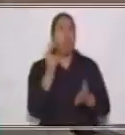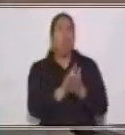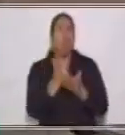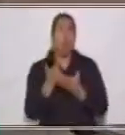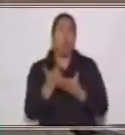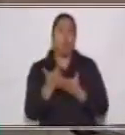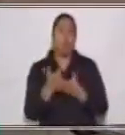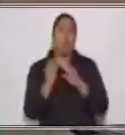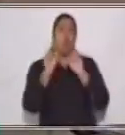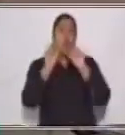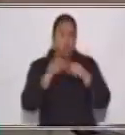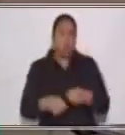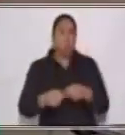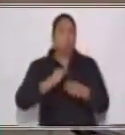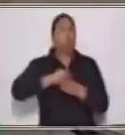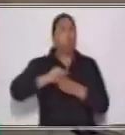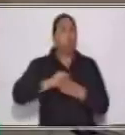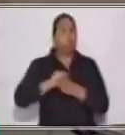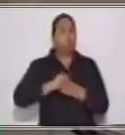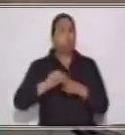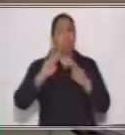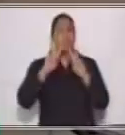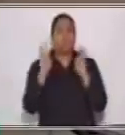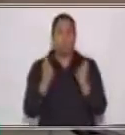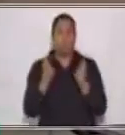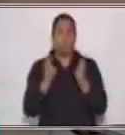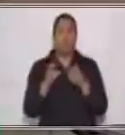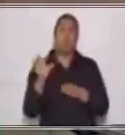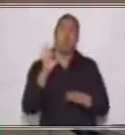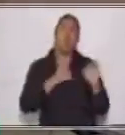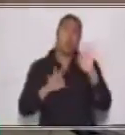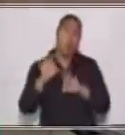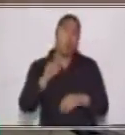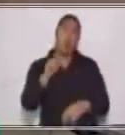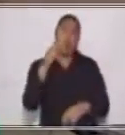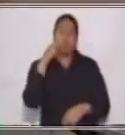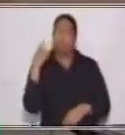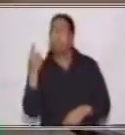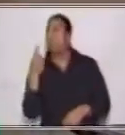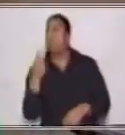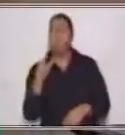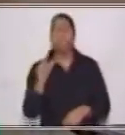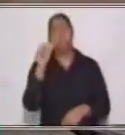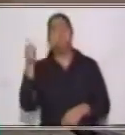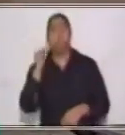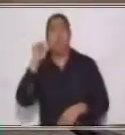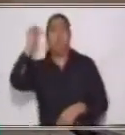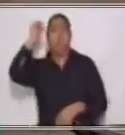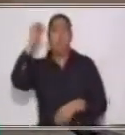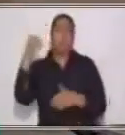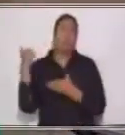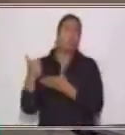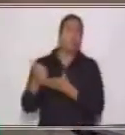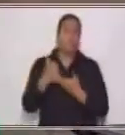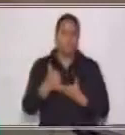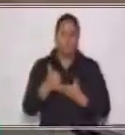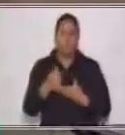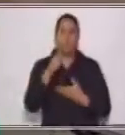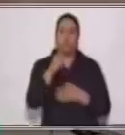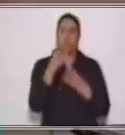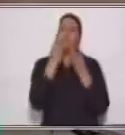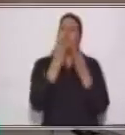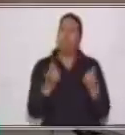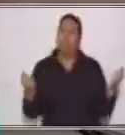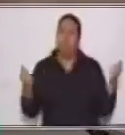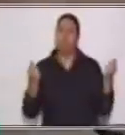puedas reforzar el tema o que busques ayuda de un adulto para ir solucionando